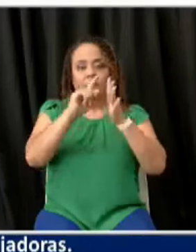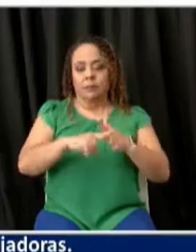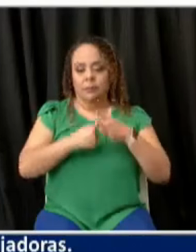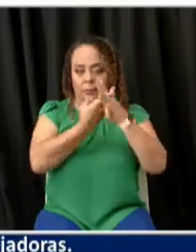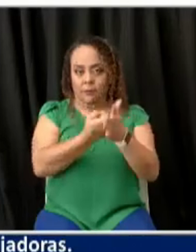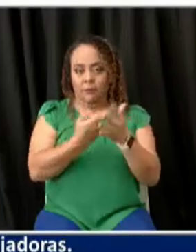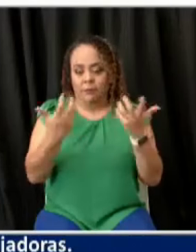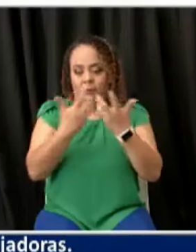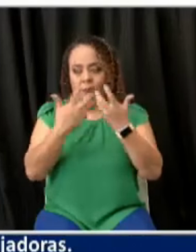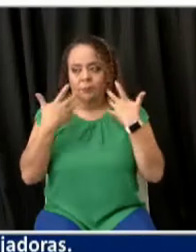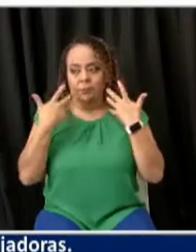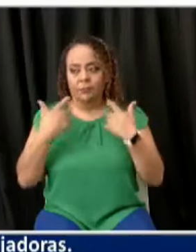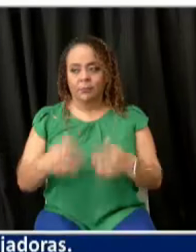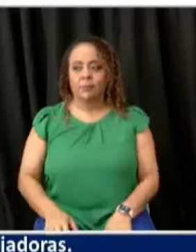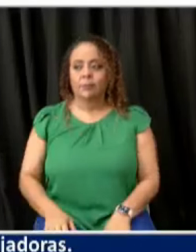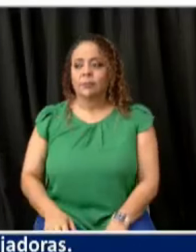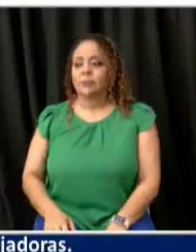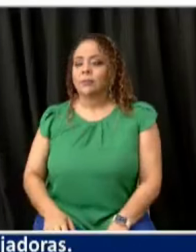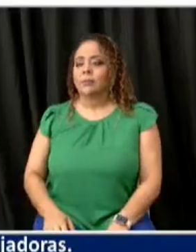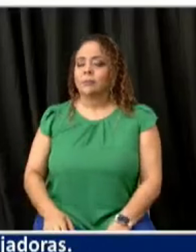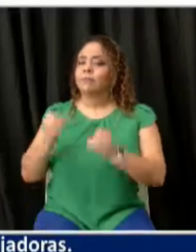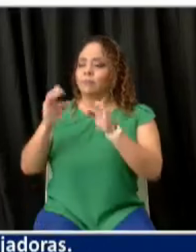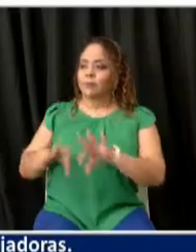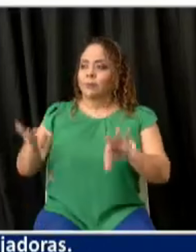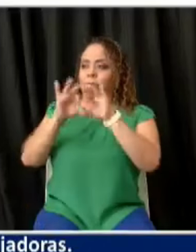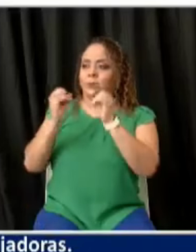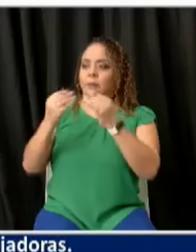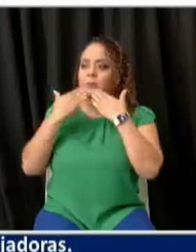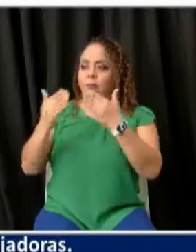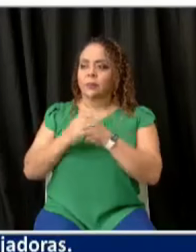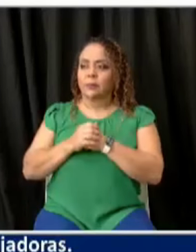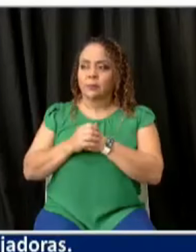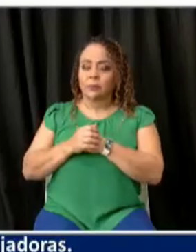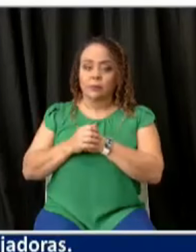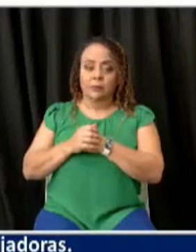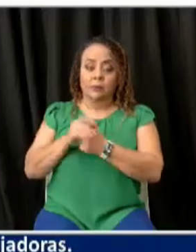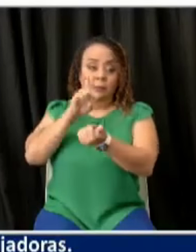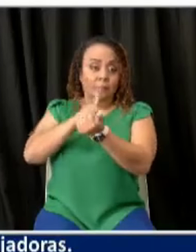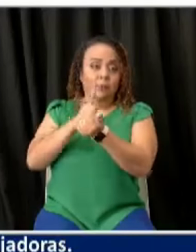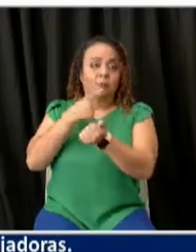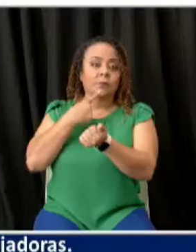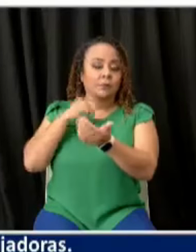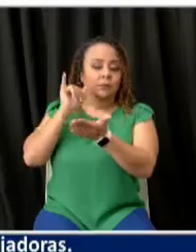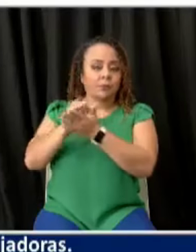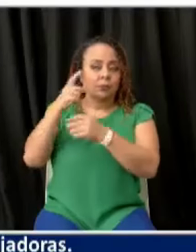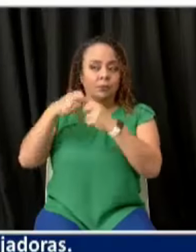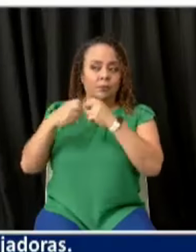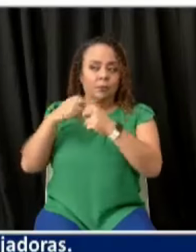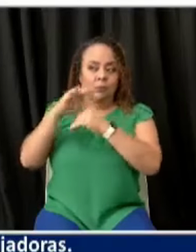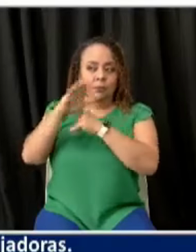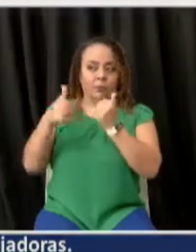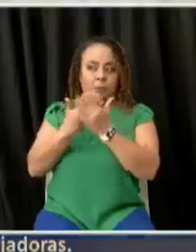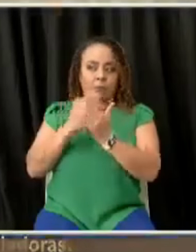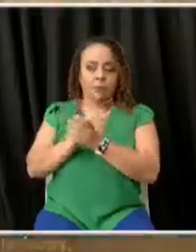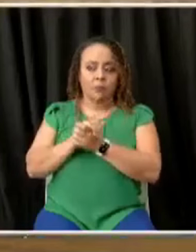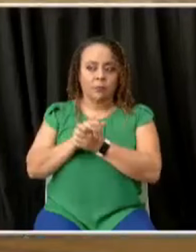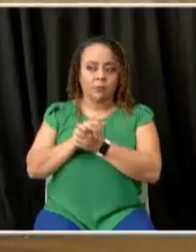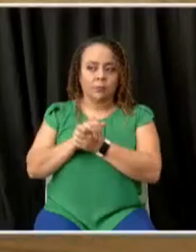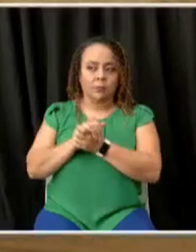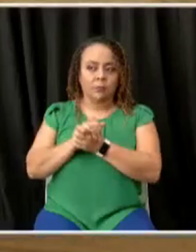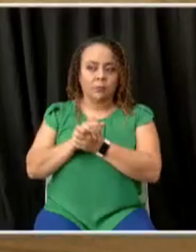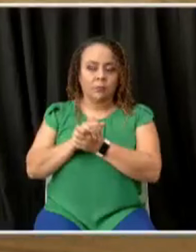de aclimatarse. Ok, súper importante. Muchísimas gracias. El doctor nos dice, esto es un problema de todos. No